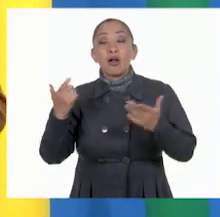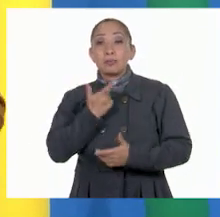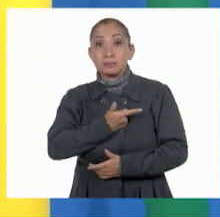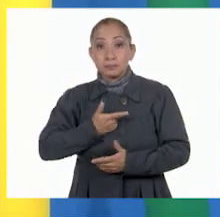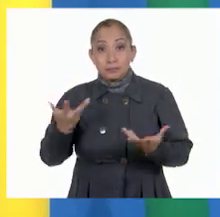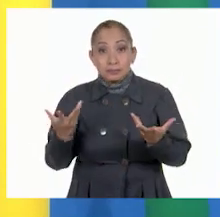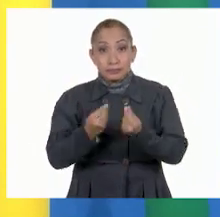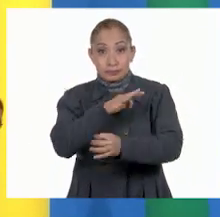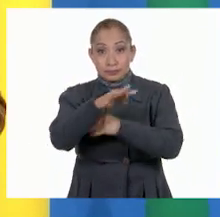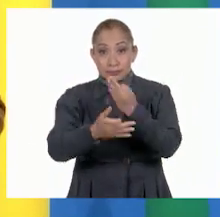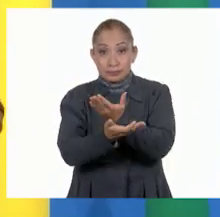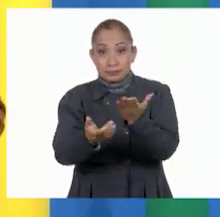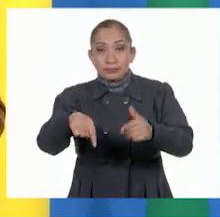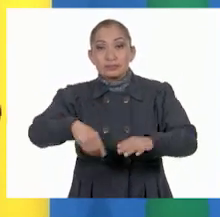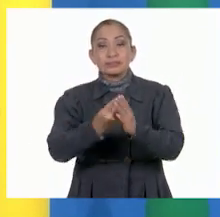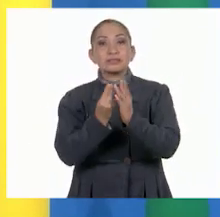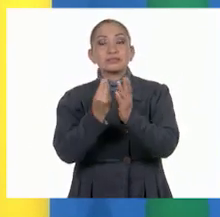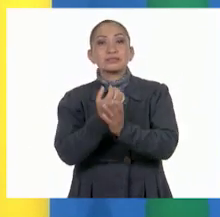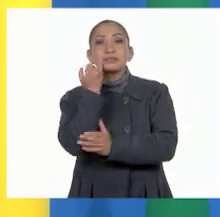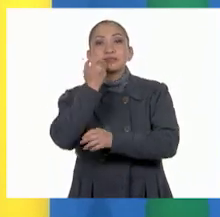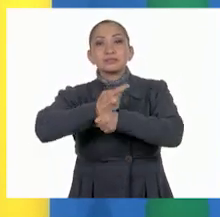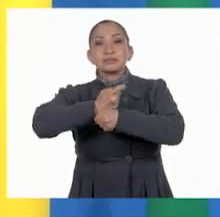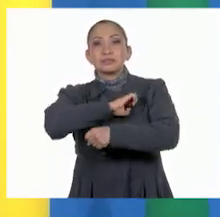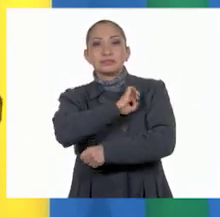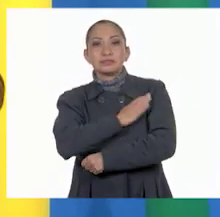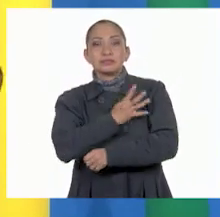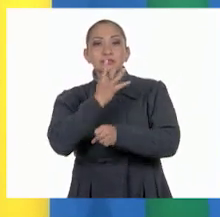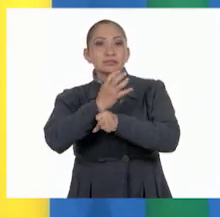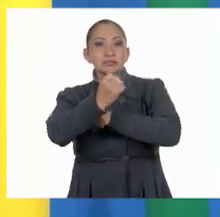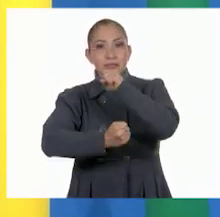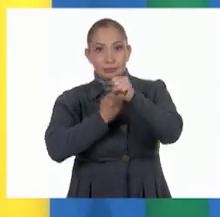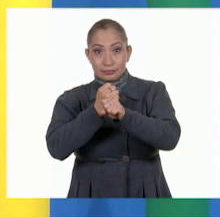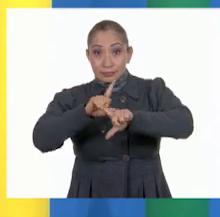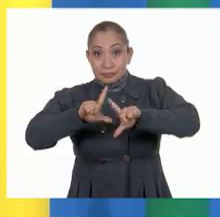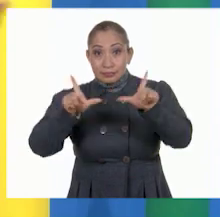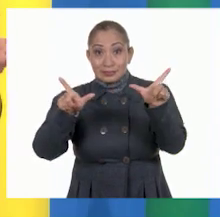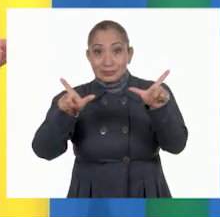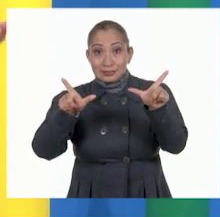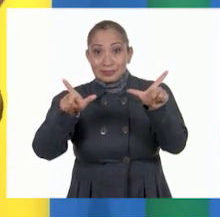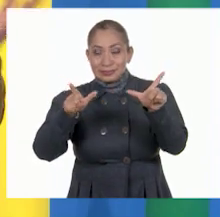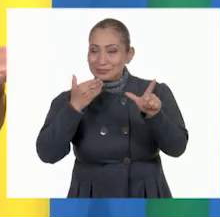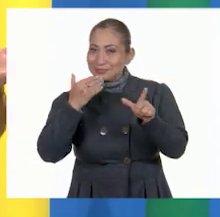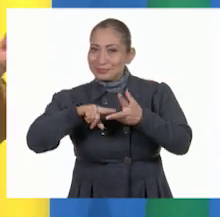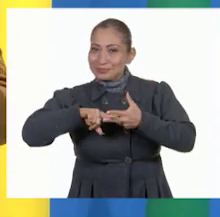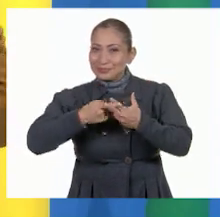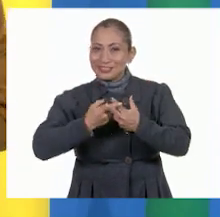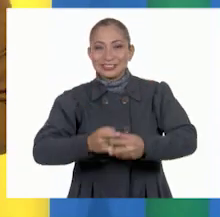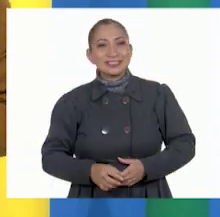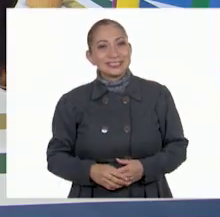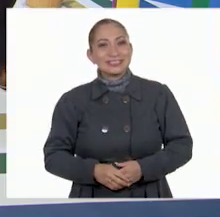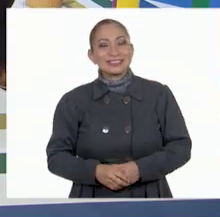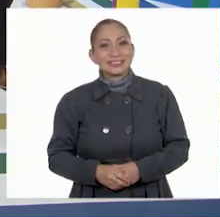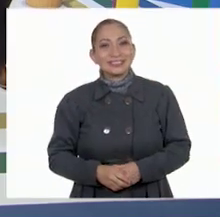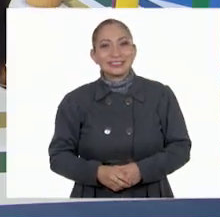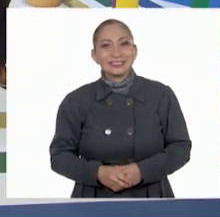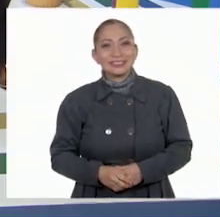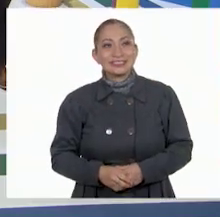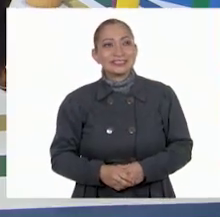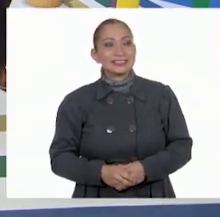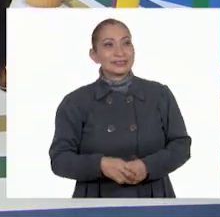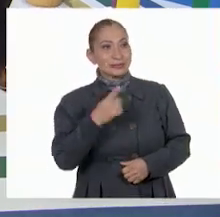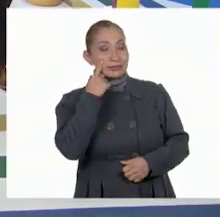gusto de estar con ustedes en esta clase de lengua materna de cuarto grado. ¿Están listos? Pues, comenzamos.